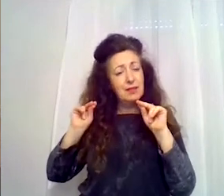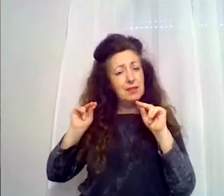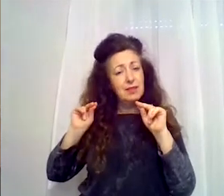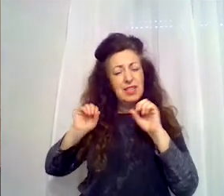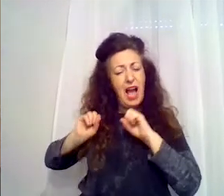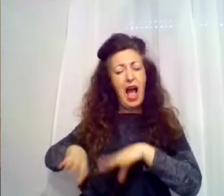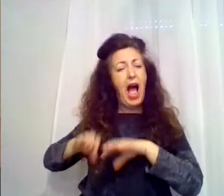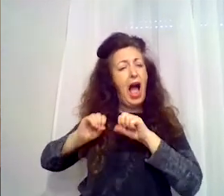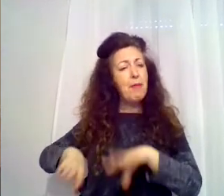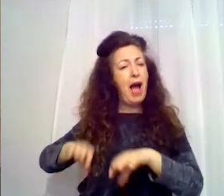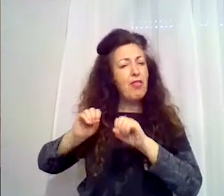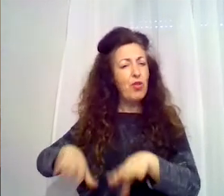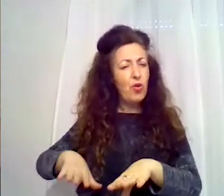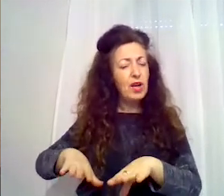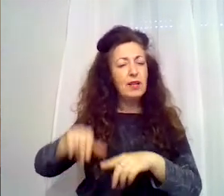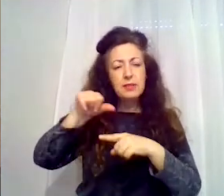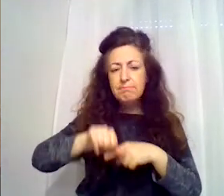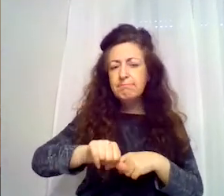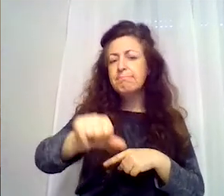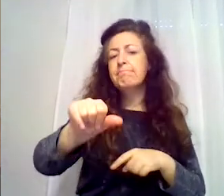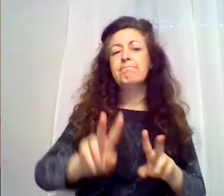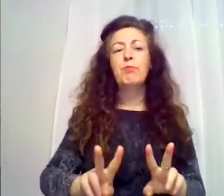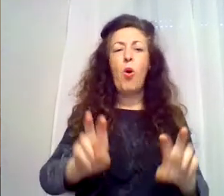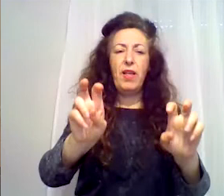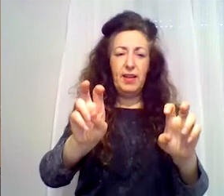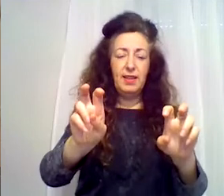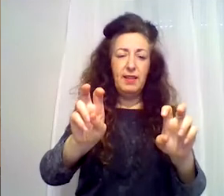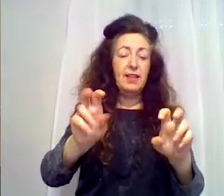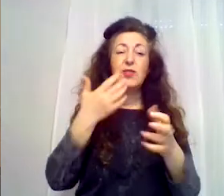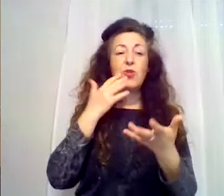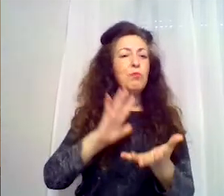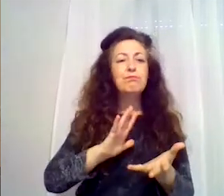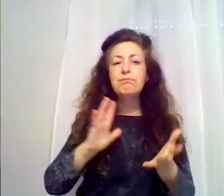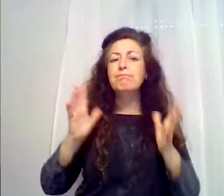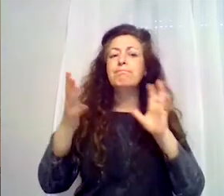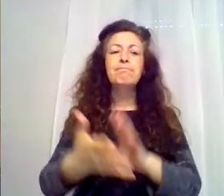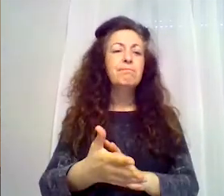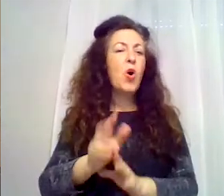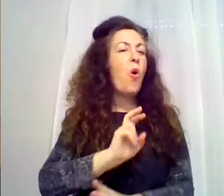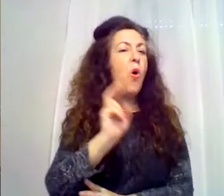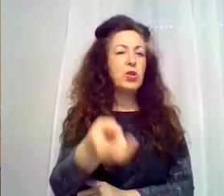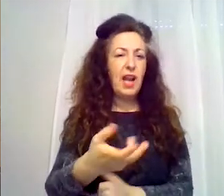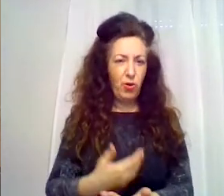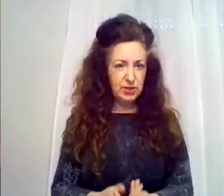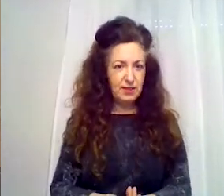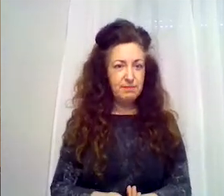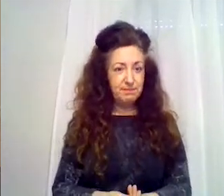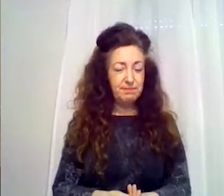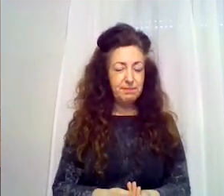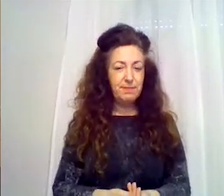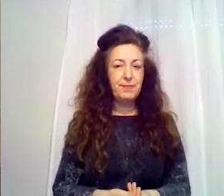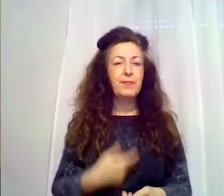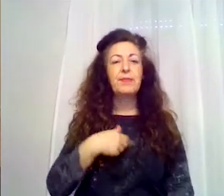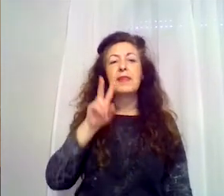cuando recogía impuestos. Quiero decir, el personaje de Cervantes sí coincide de alguna manera con el autor